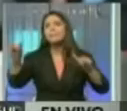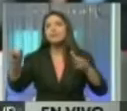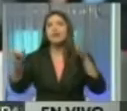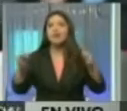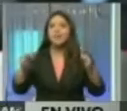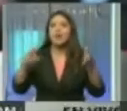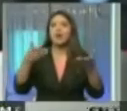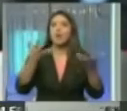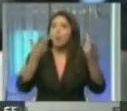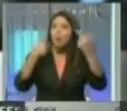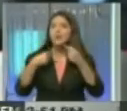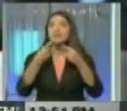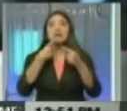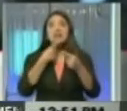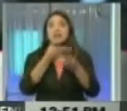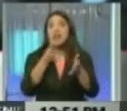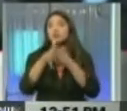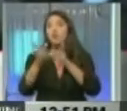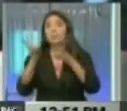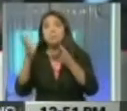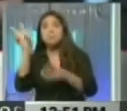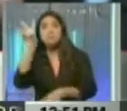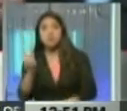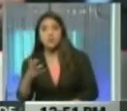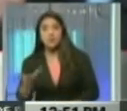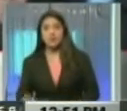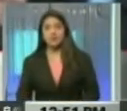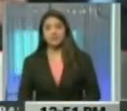Bienal, embajador. ¿Qué le han dicho sobre Venezuela?